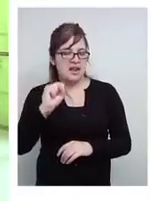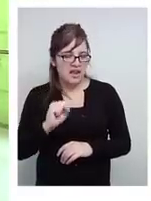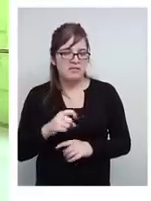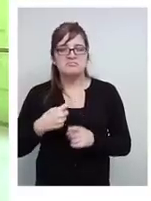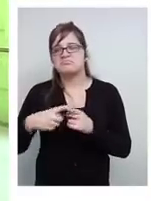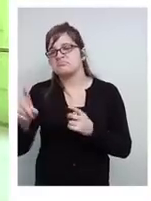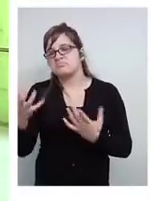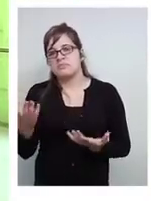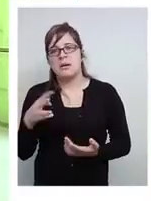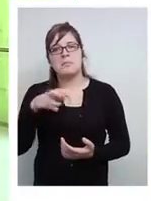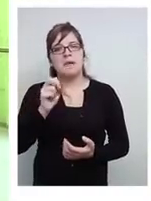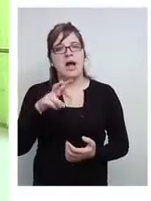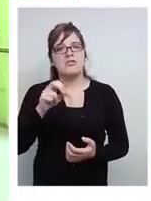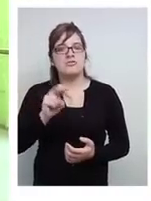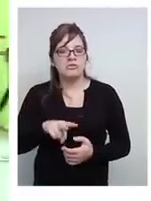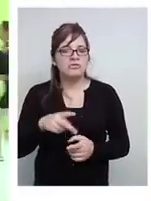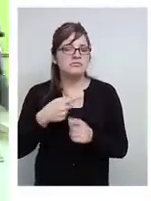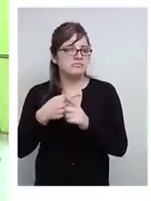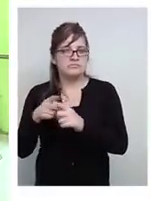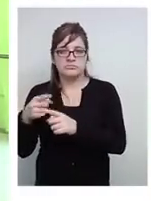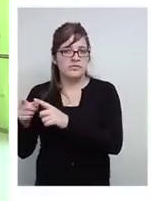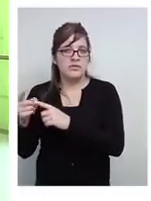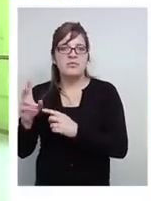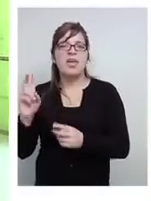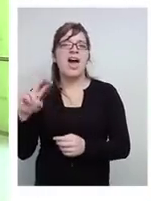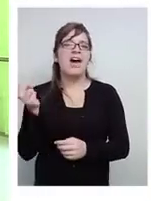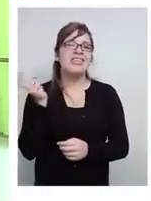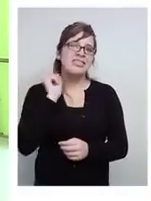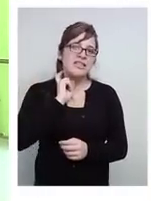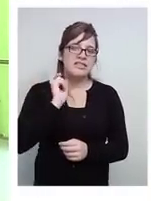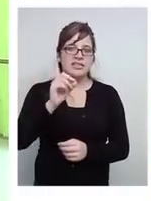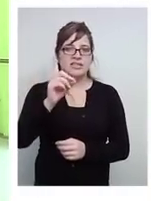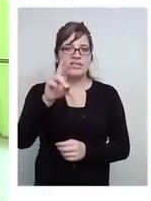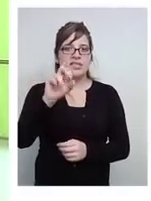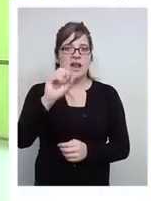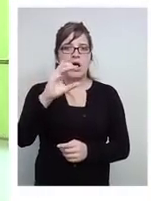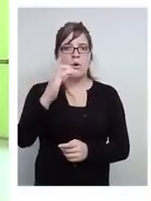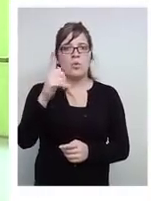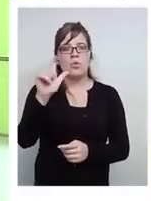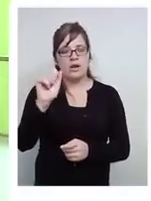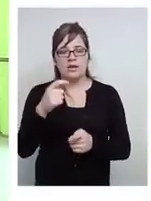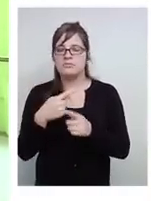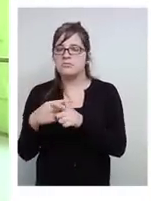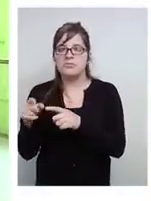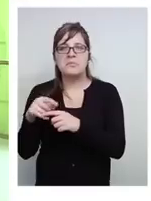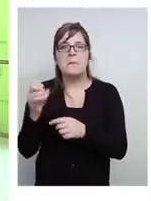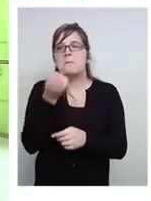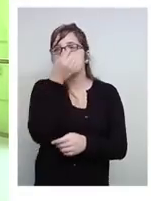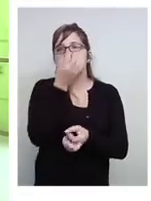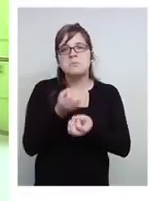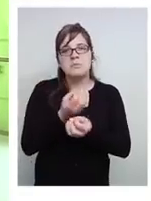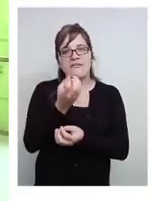Manon, cosas diferentes como Drácula, Consagración de la Primavera,